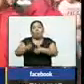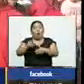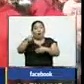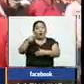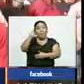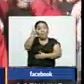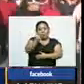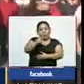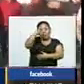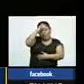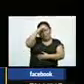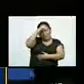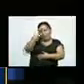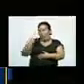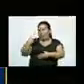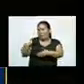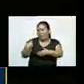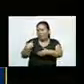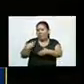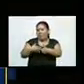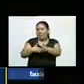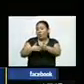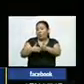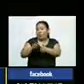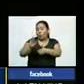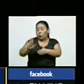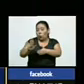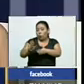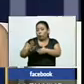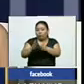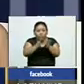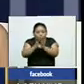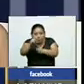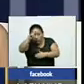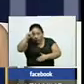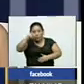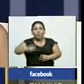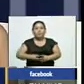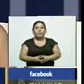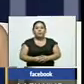Mexicano que inició recientemente sus operaciones.